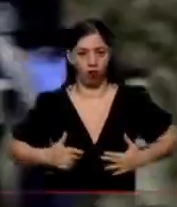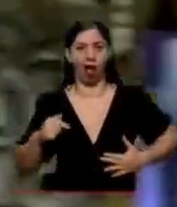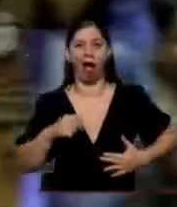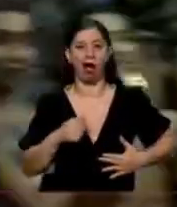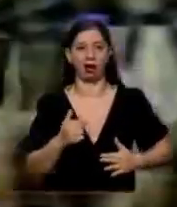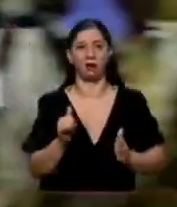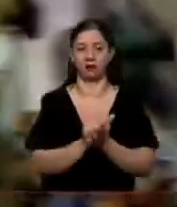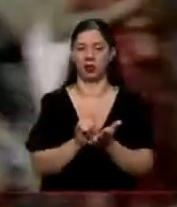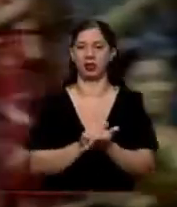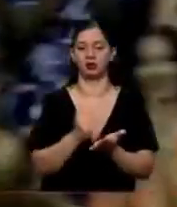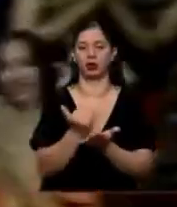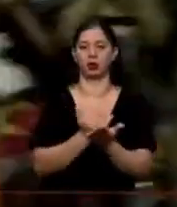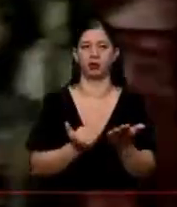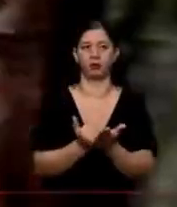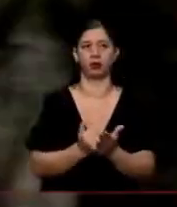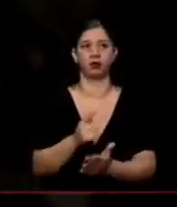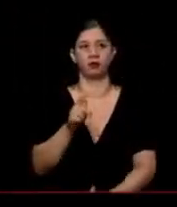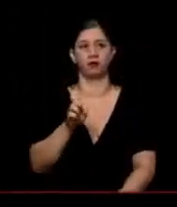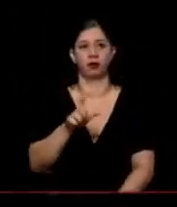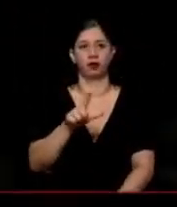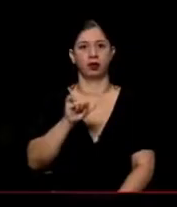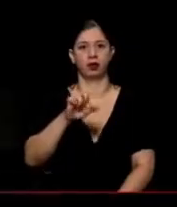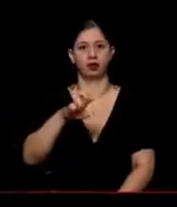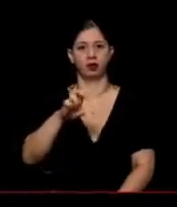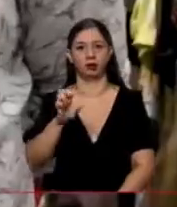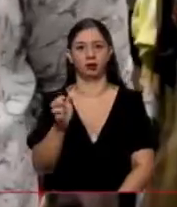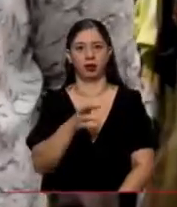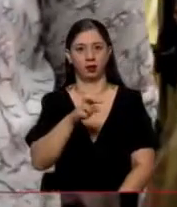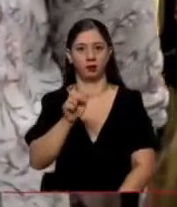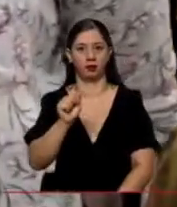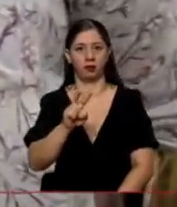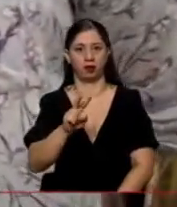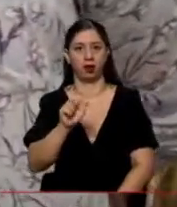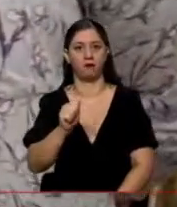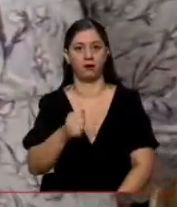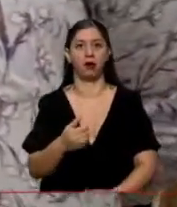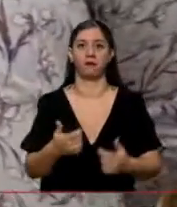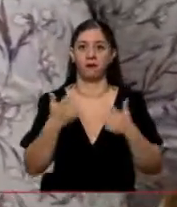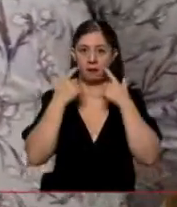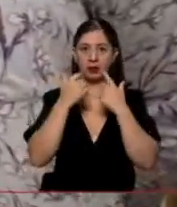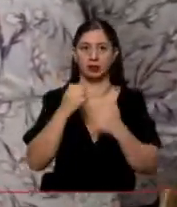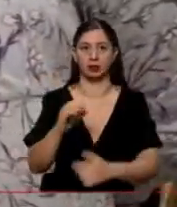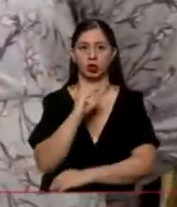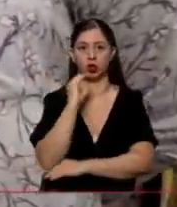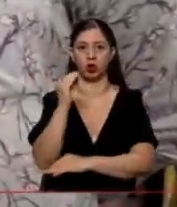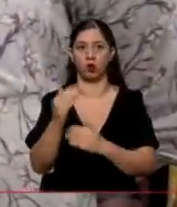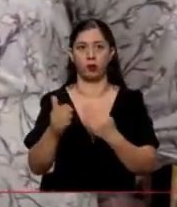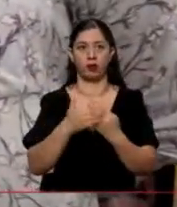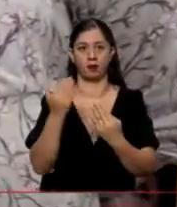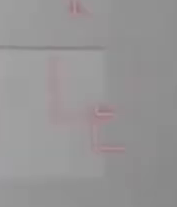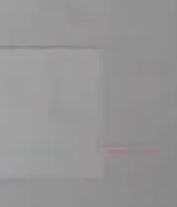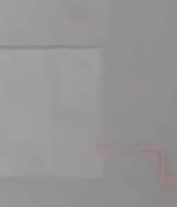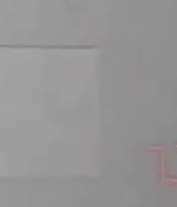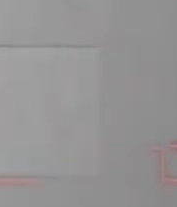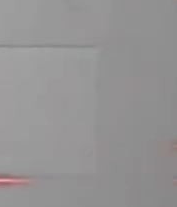colección. Una vez más, Felipe de la Pava en el Vogue Talents Corner, el lugar más exclusivo de Colombia Moda y Colombia Tex de las Américas.